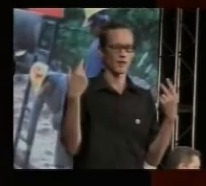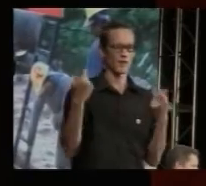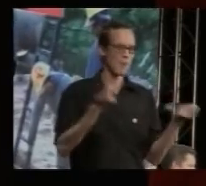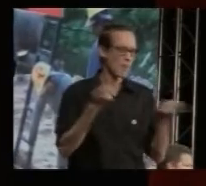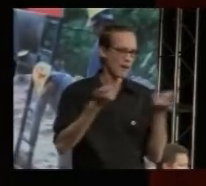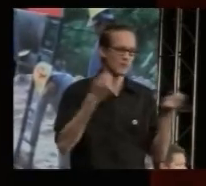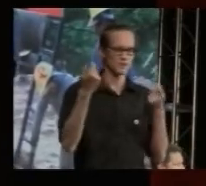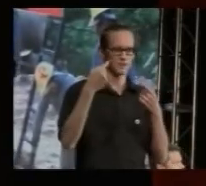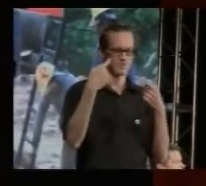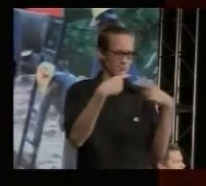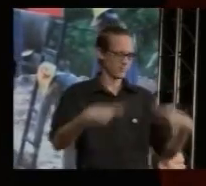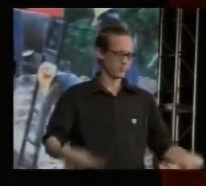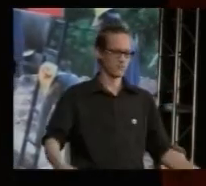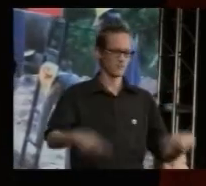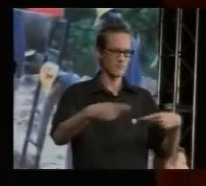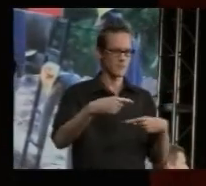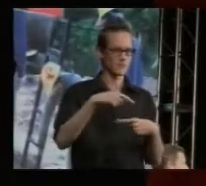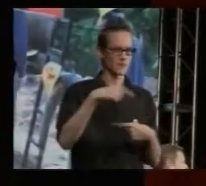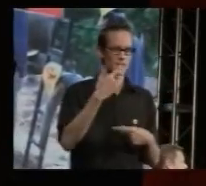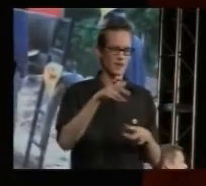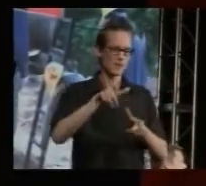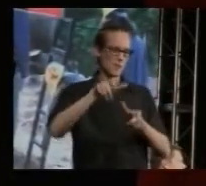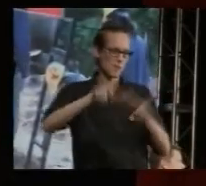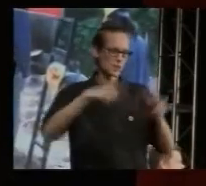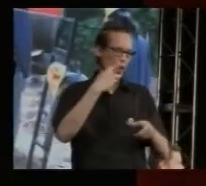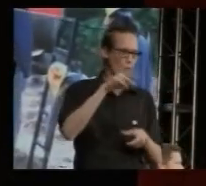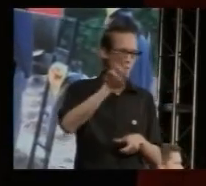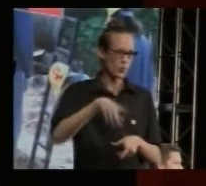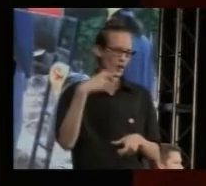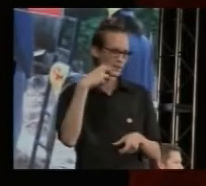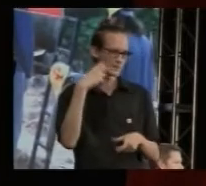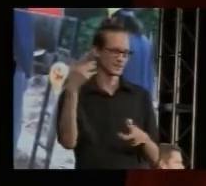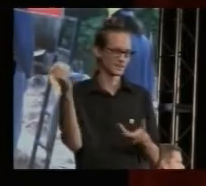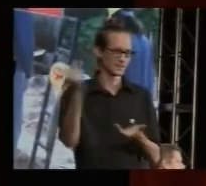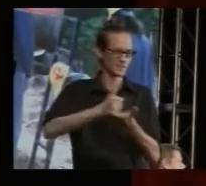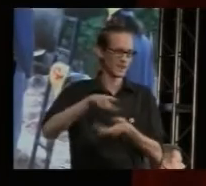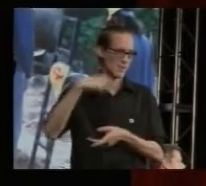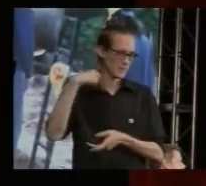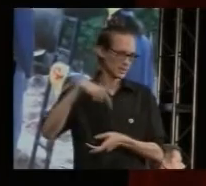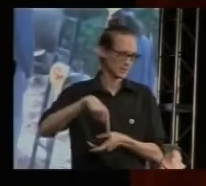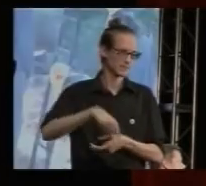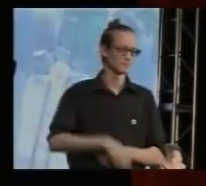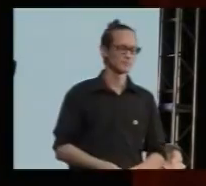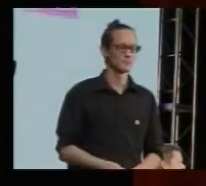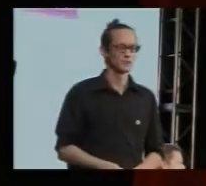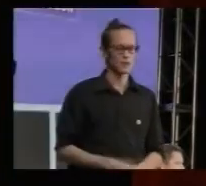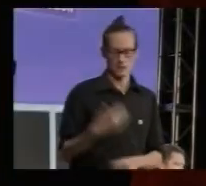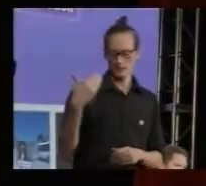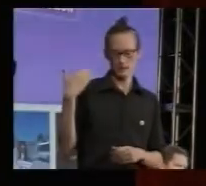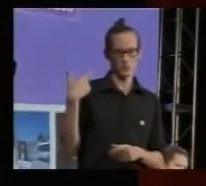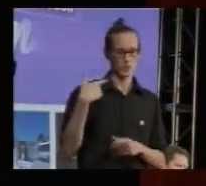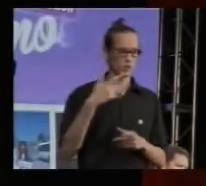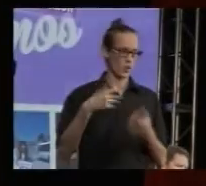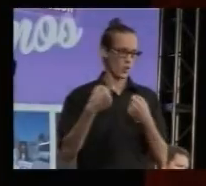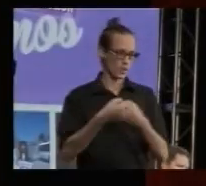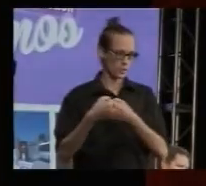testigos de la intensa participación de abuelas y abuelos paranaenses. Hace poco, mediante un convenio con el Ente Nacional de